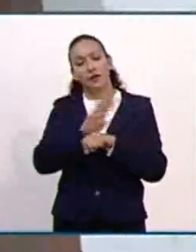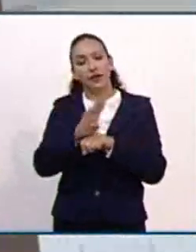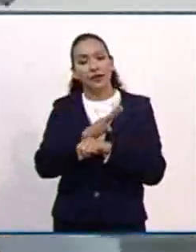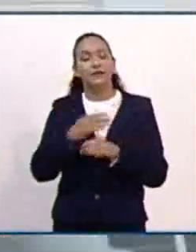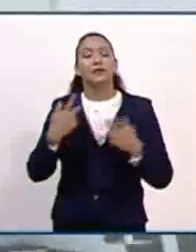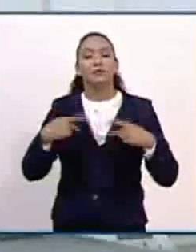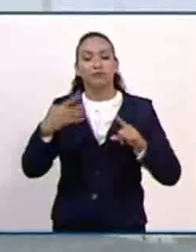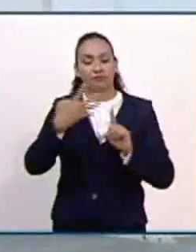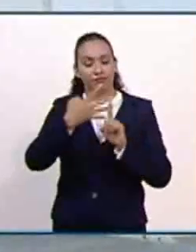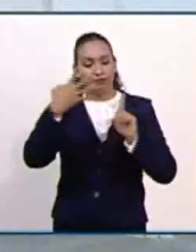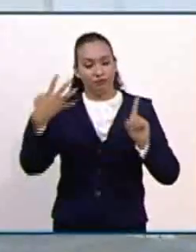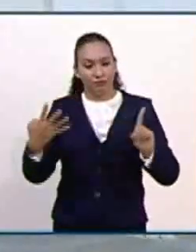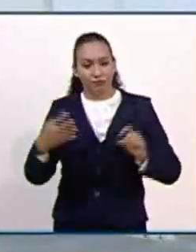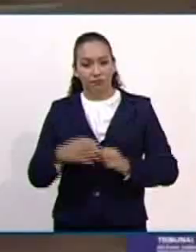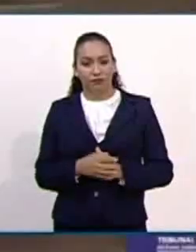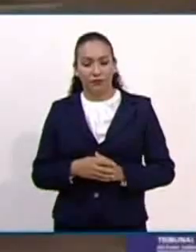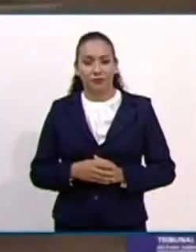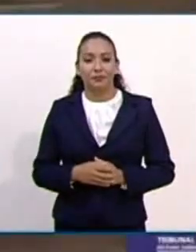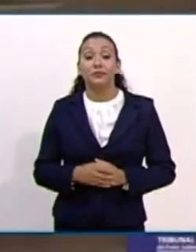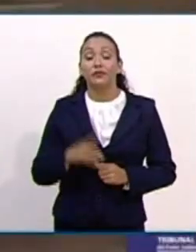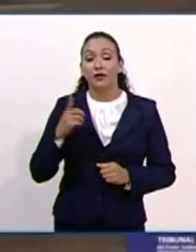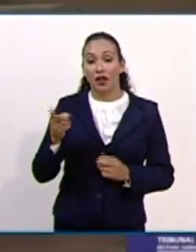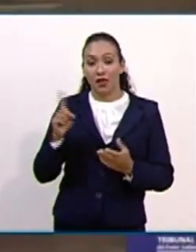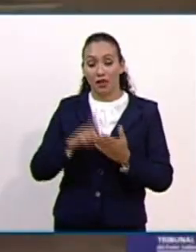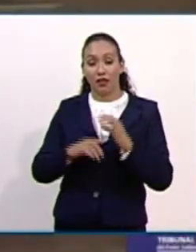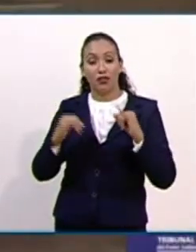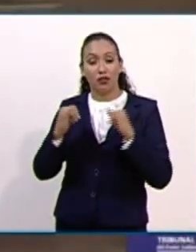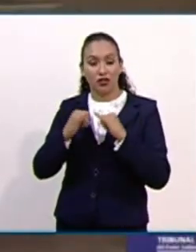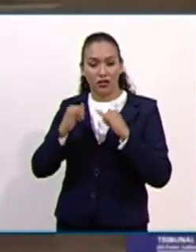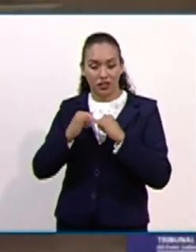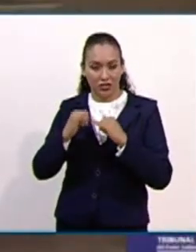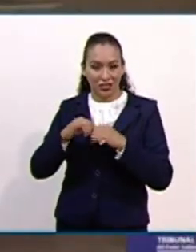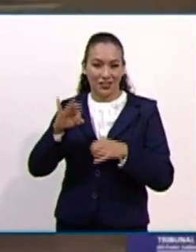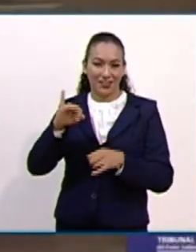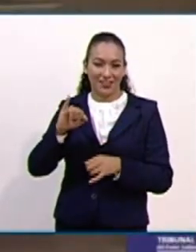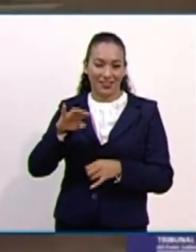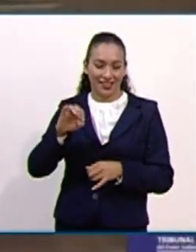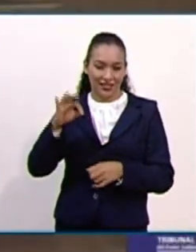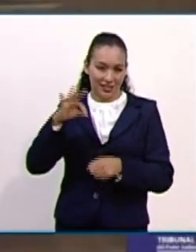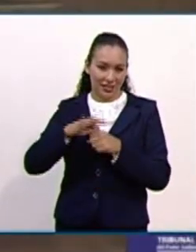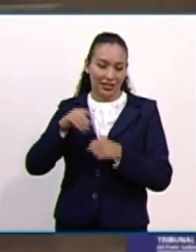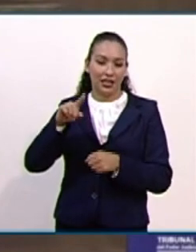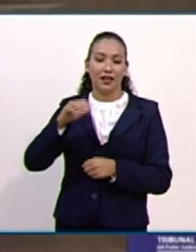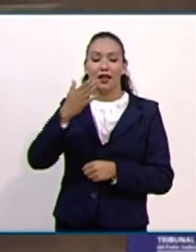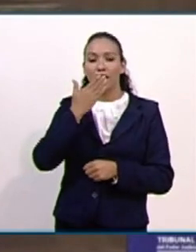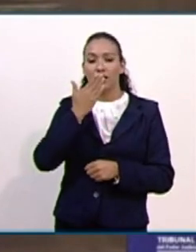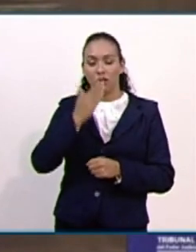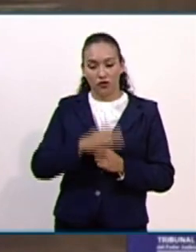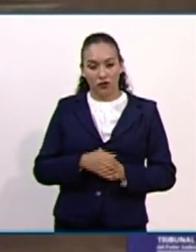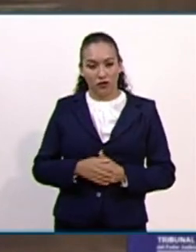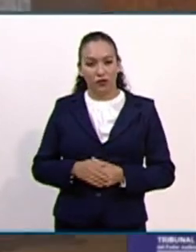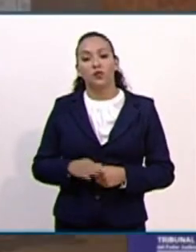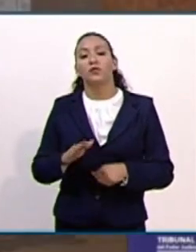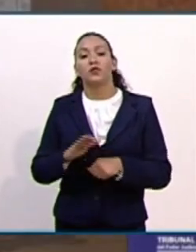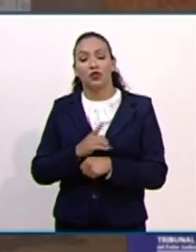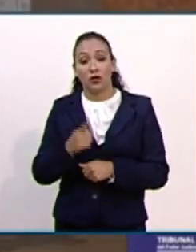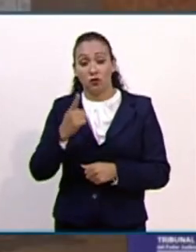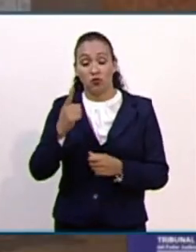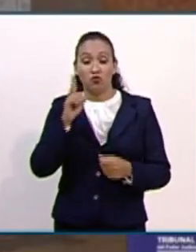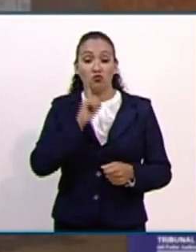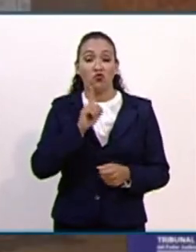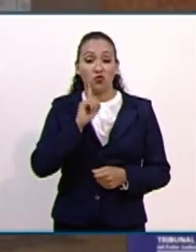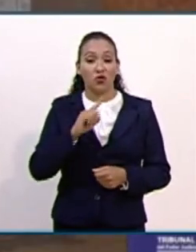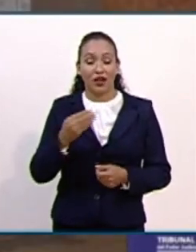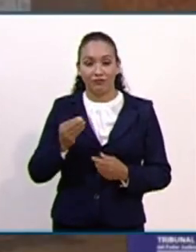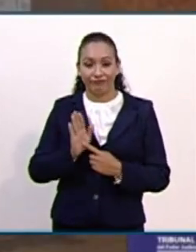comunidad LGBT, que fueron emitidas por el Instituto Electoral de Sonora. Al desestimar la impugnación que presentó una ciudadana,